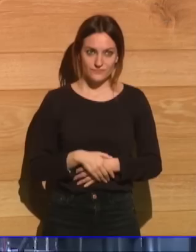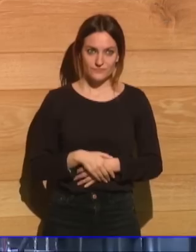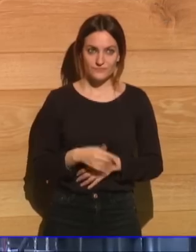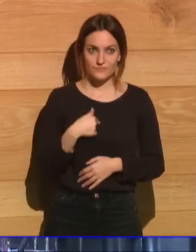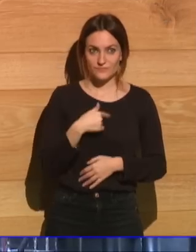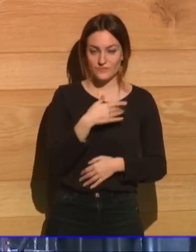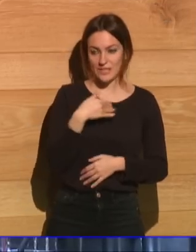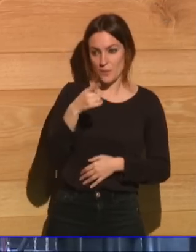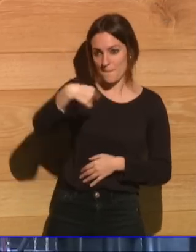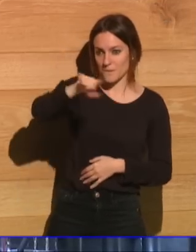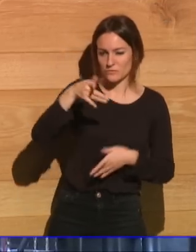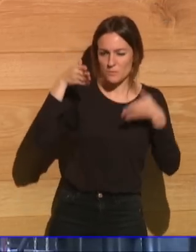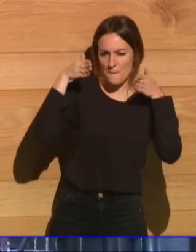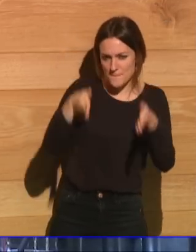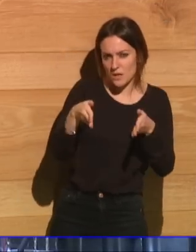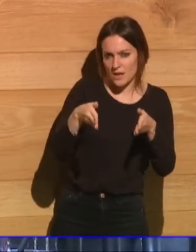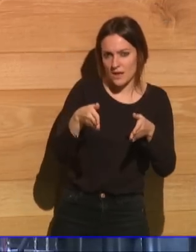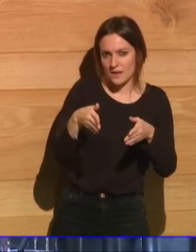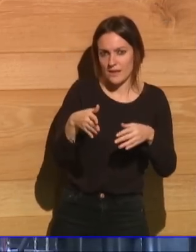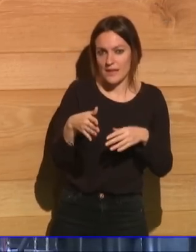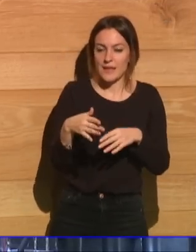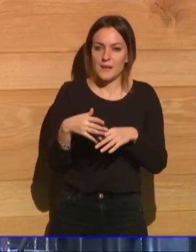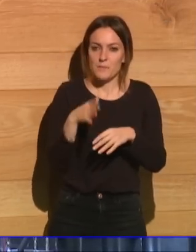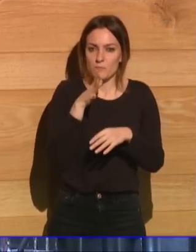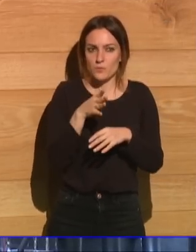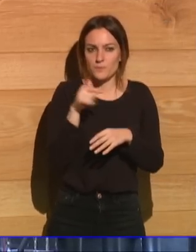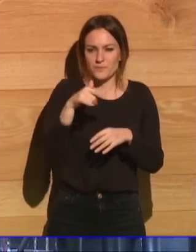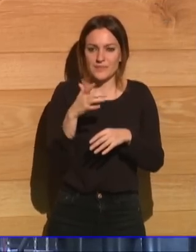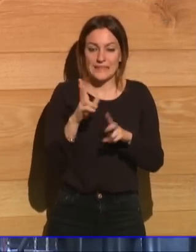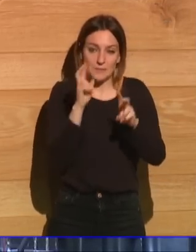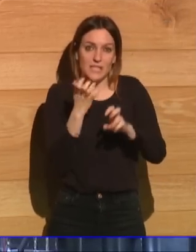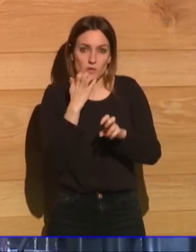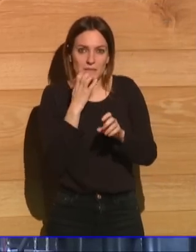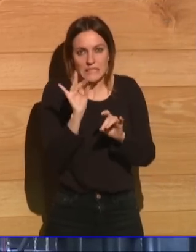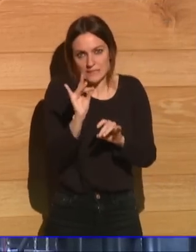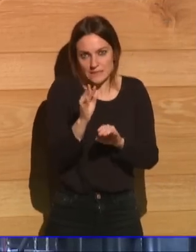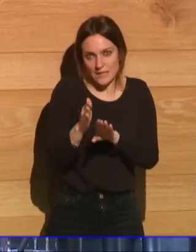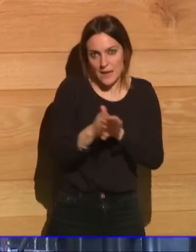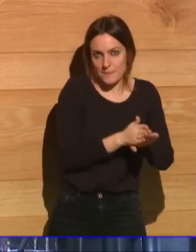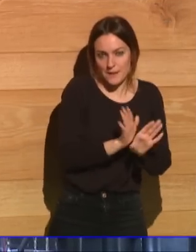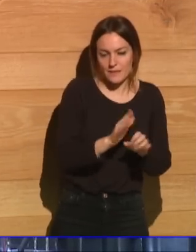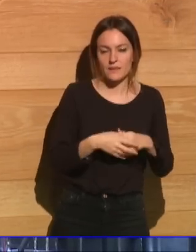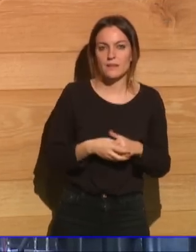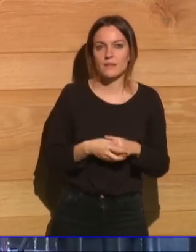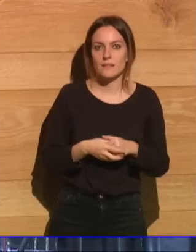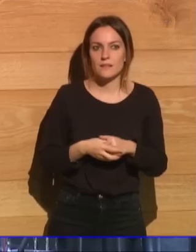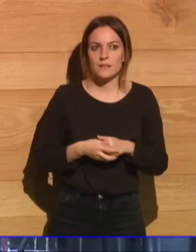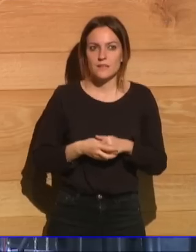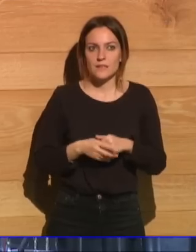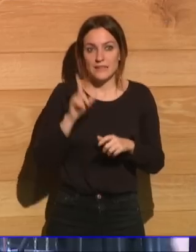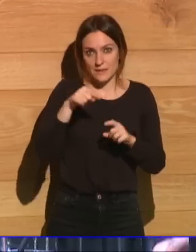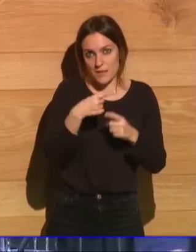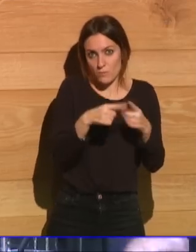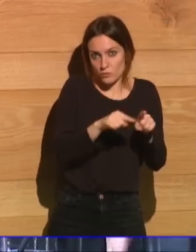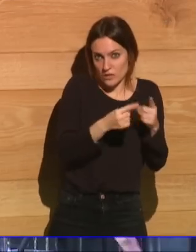Quiero que fijéis vuestra atención, por favor. Aparte de la inevitable comedia y de la whimsicality, esto sí que no sé